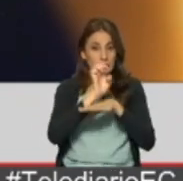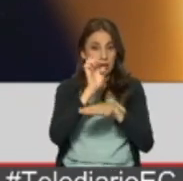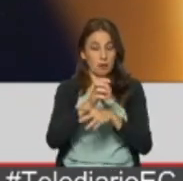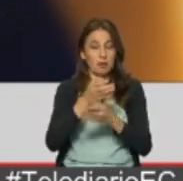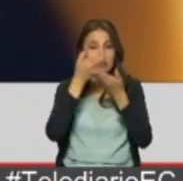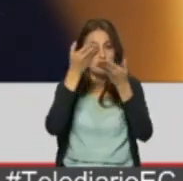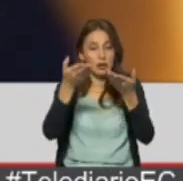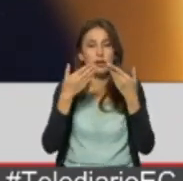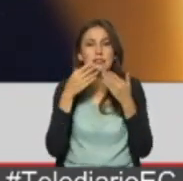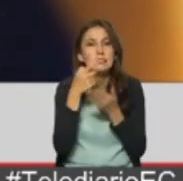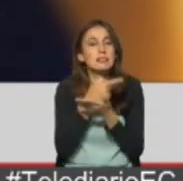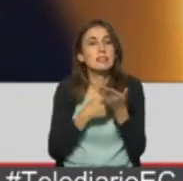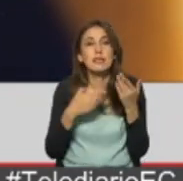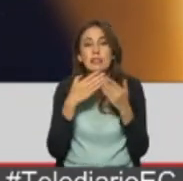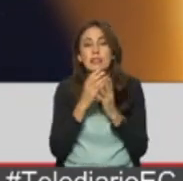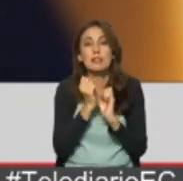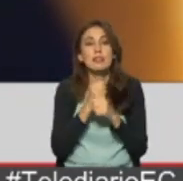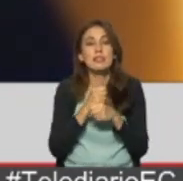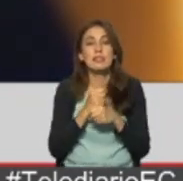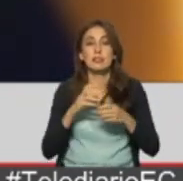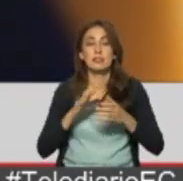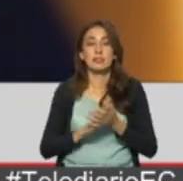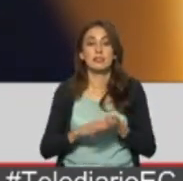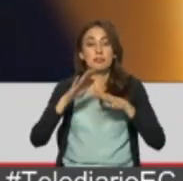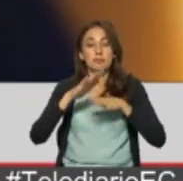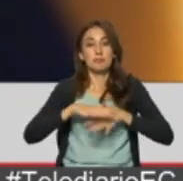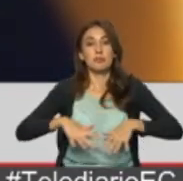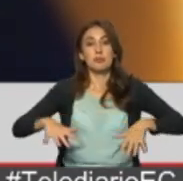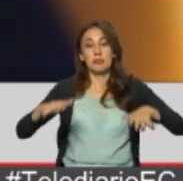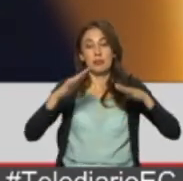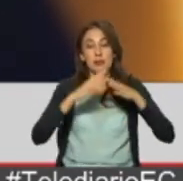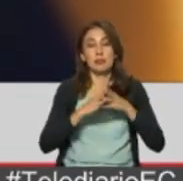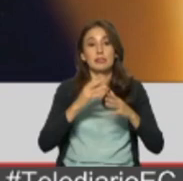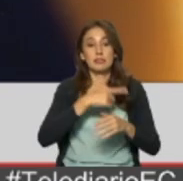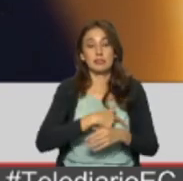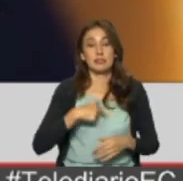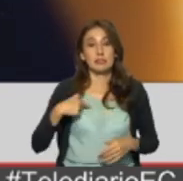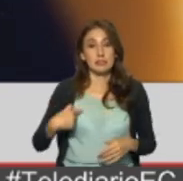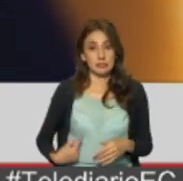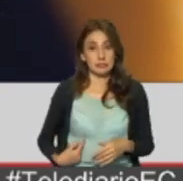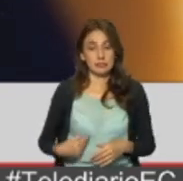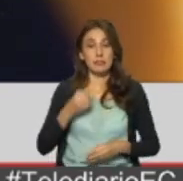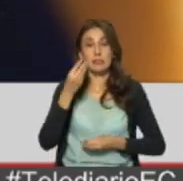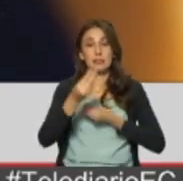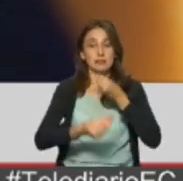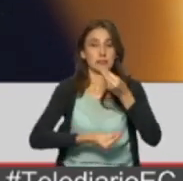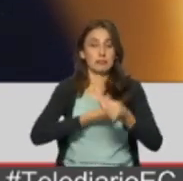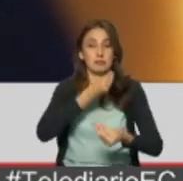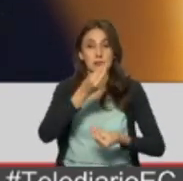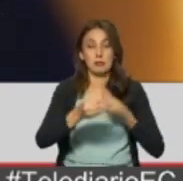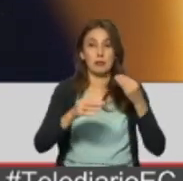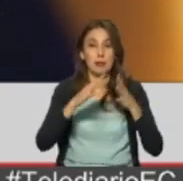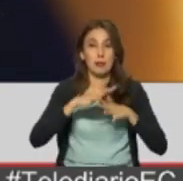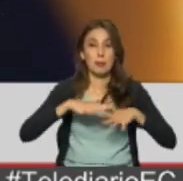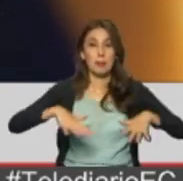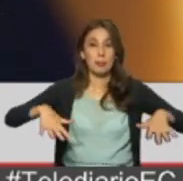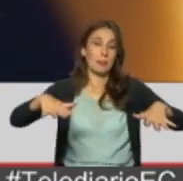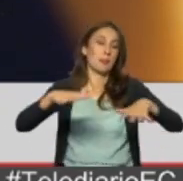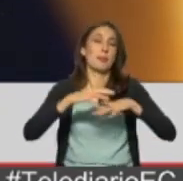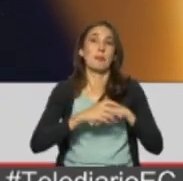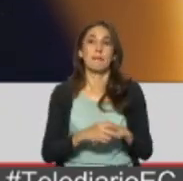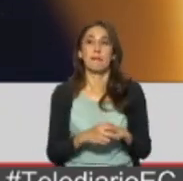de Beijing y a través de los distintos consulados en la China? ¿Qué tipo de servicios se está ofreciendo a los compatriotas que están presentes en esa